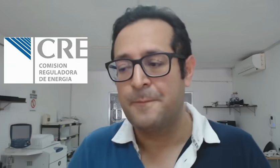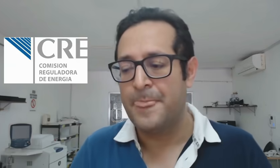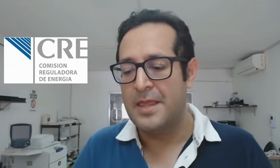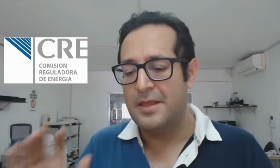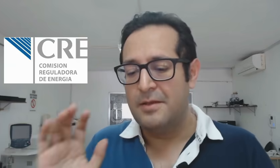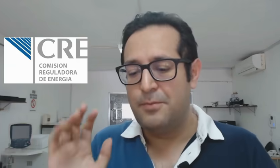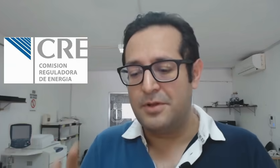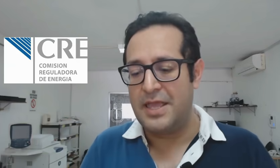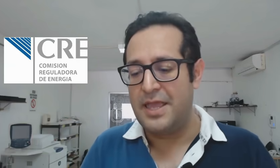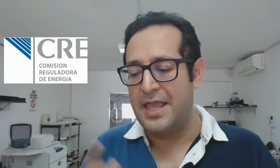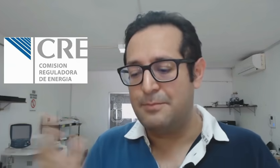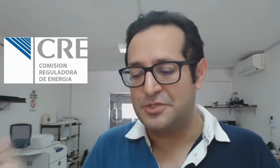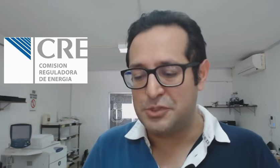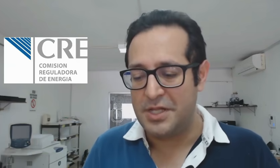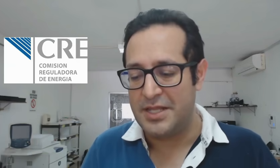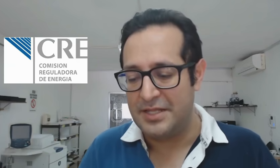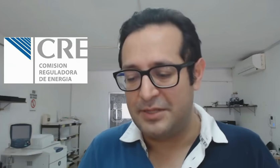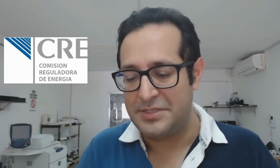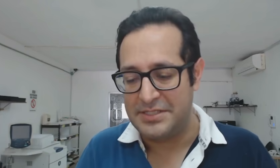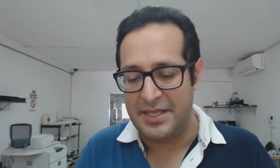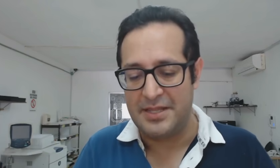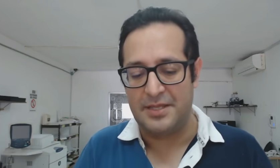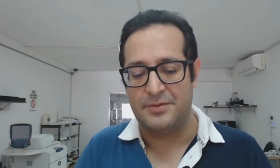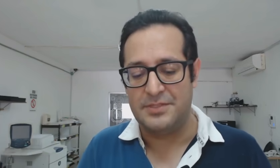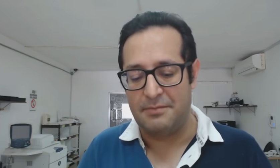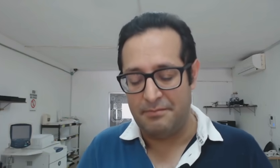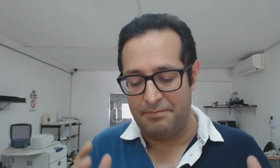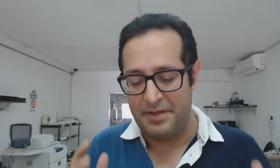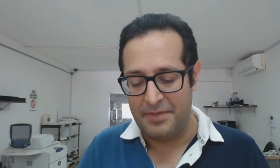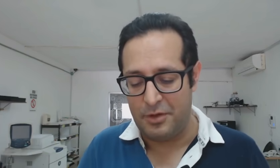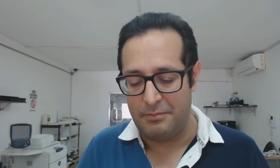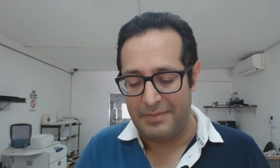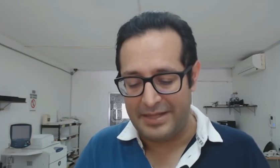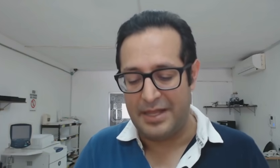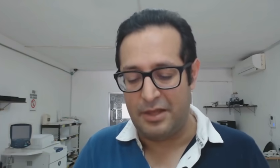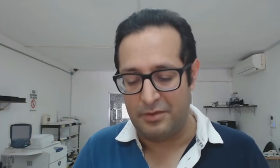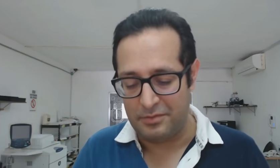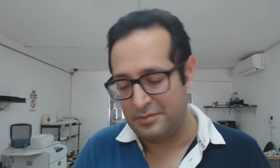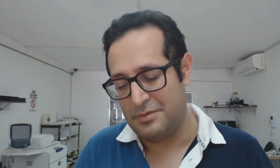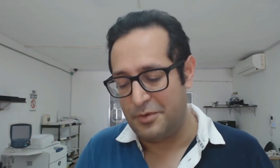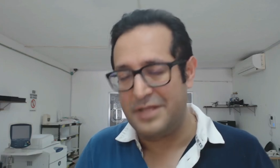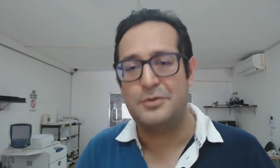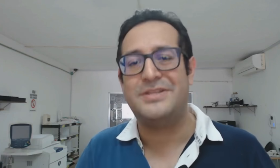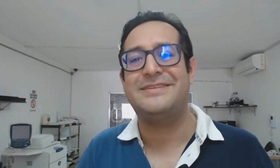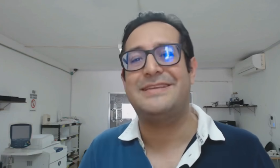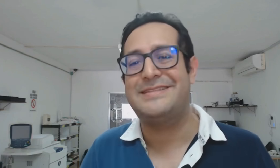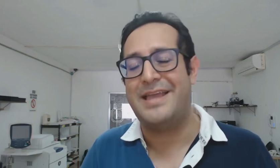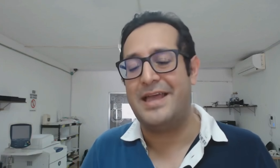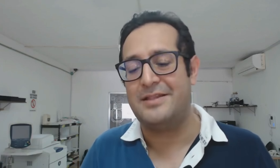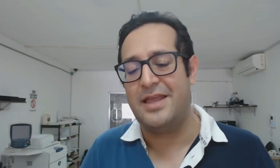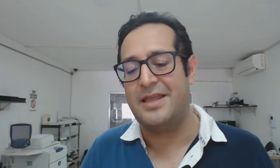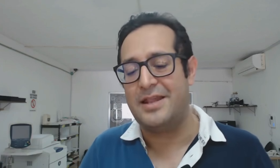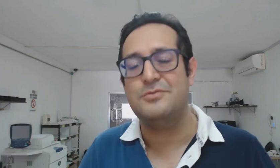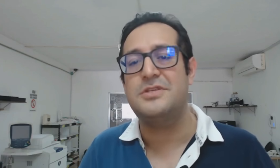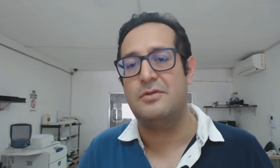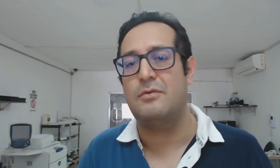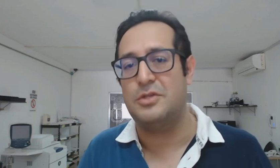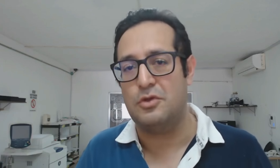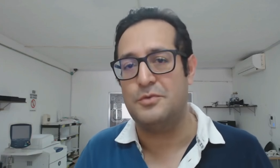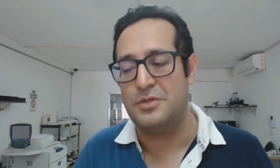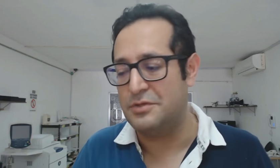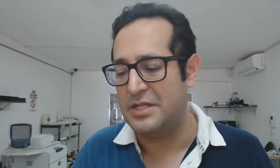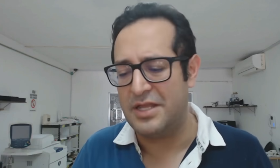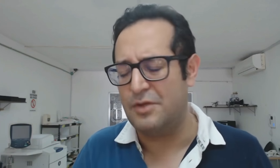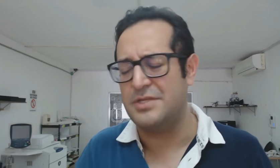CRE. Porque el proceso legislativo es el siguiente. O sea, primero manda, por las circunstancias que sean, renunciaron